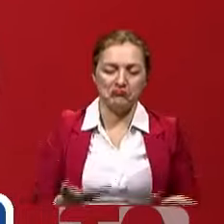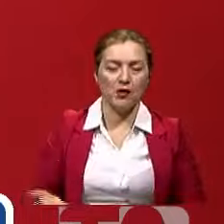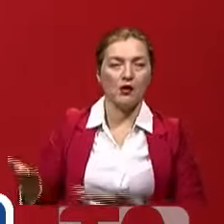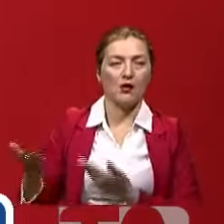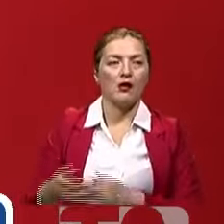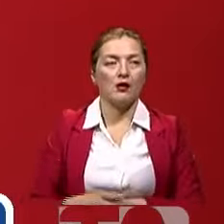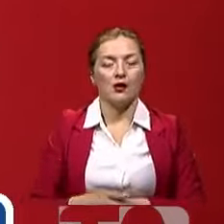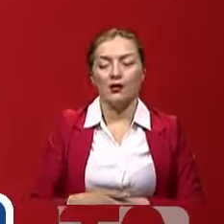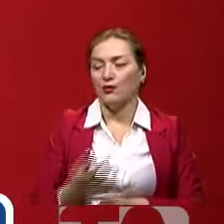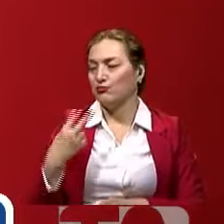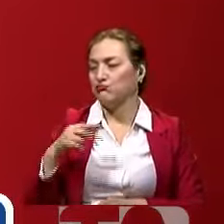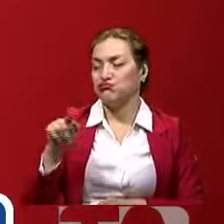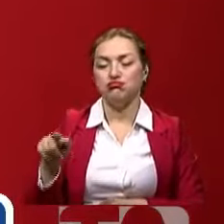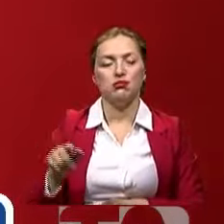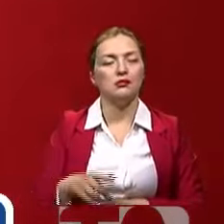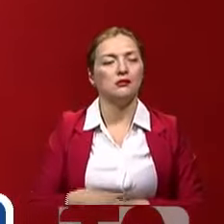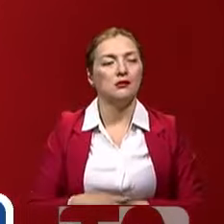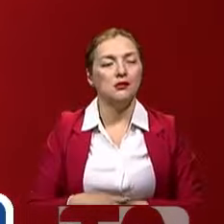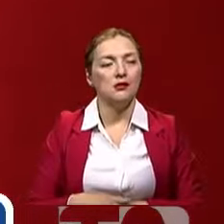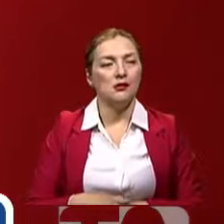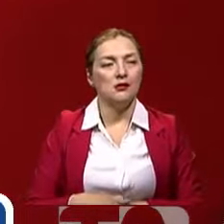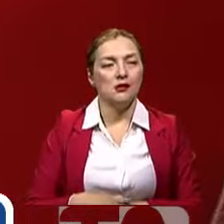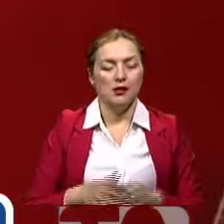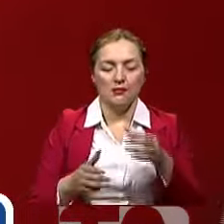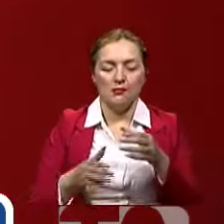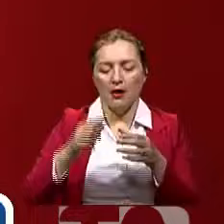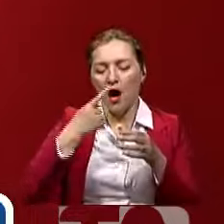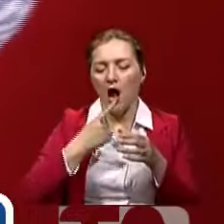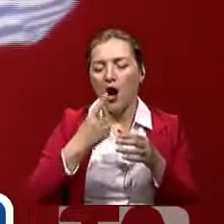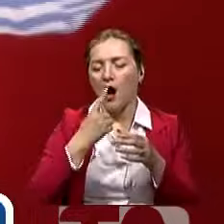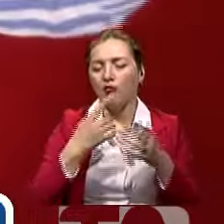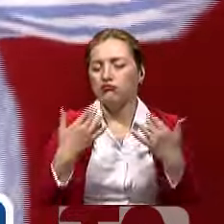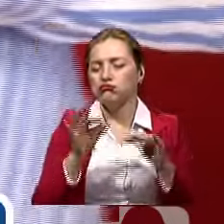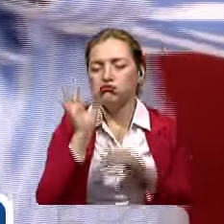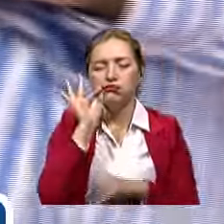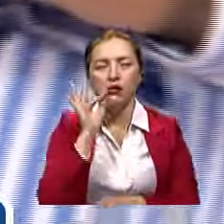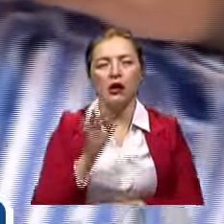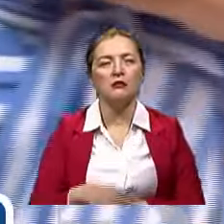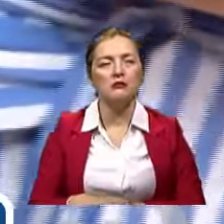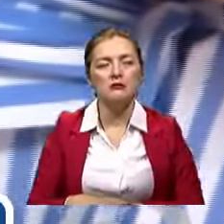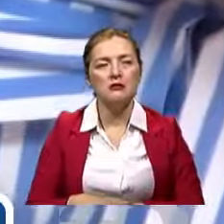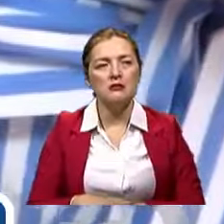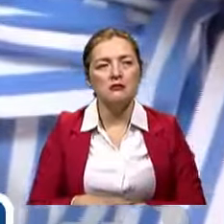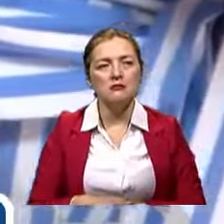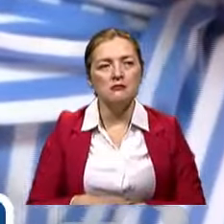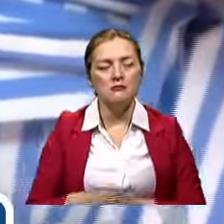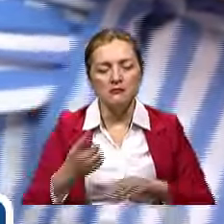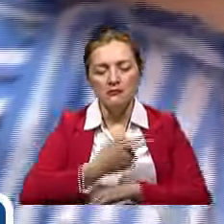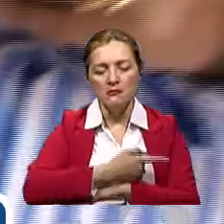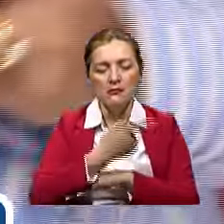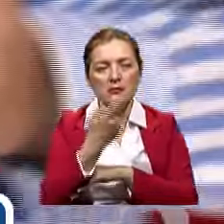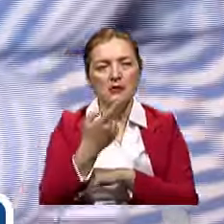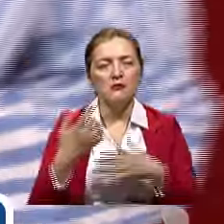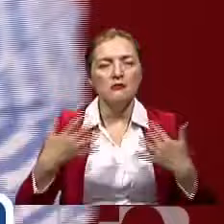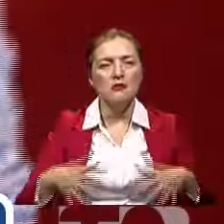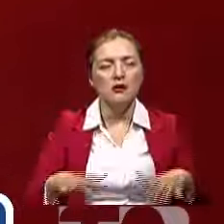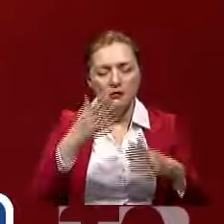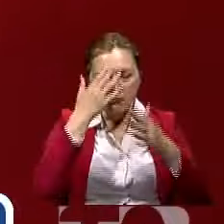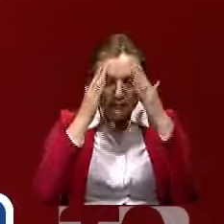voy a mostrar por aquí de cerca. Miren estos heladitos tan ricos, generosos, para estos días